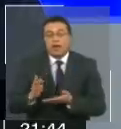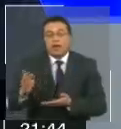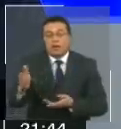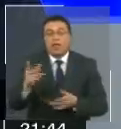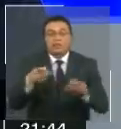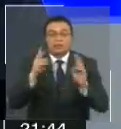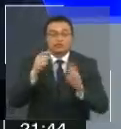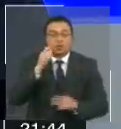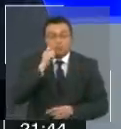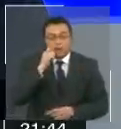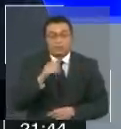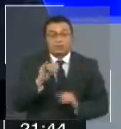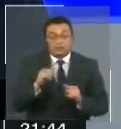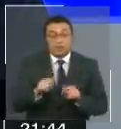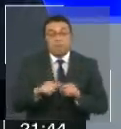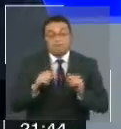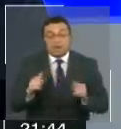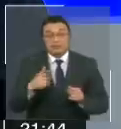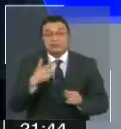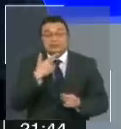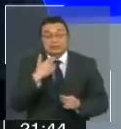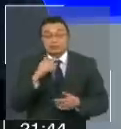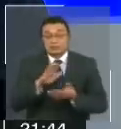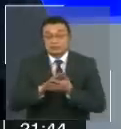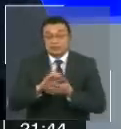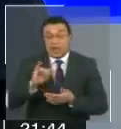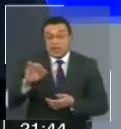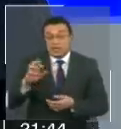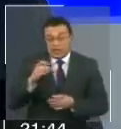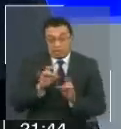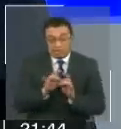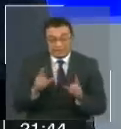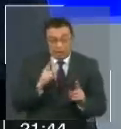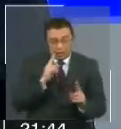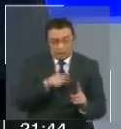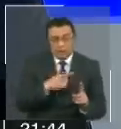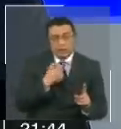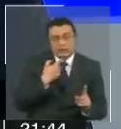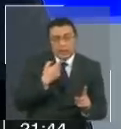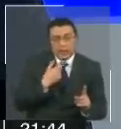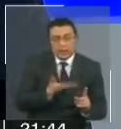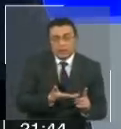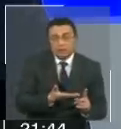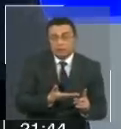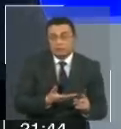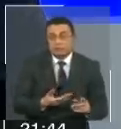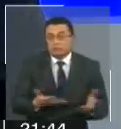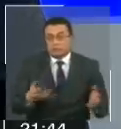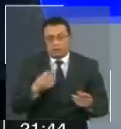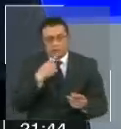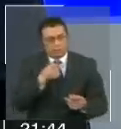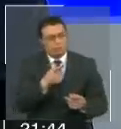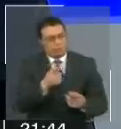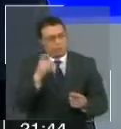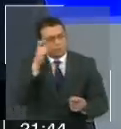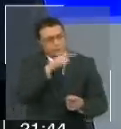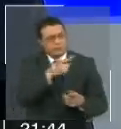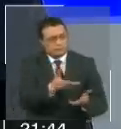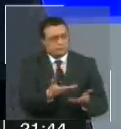por derechos humanos. ¿Y más interesado en la causa de Cheire? ¿Había un especial interés en esa causa? Ay, las preguntas difíciles que hacen